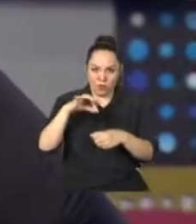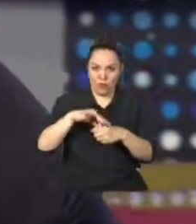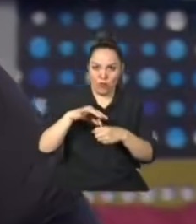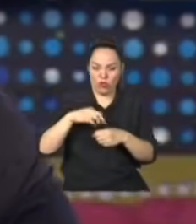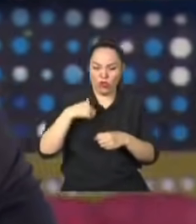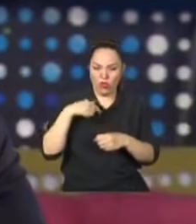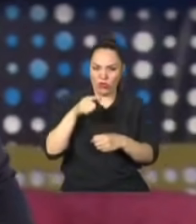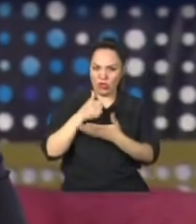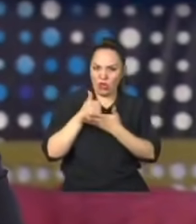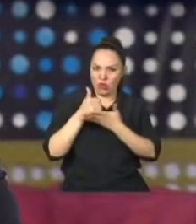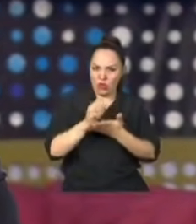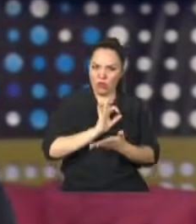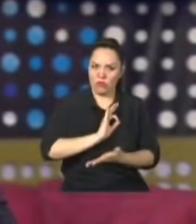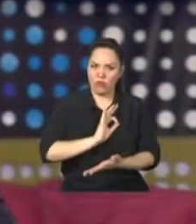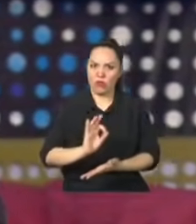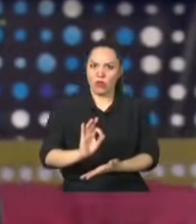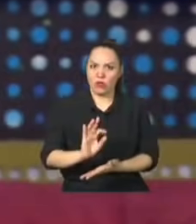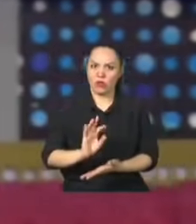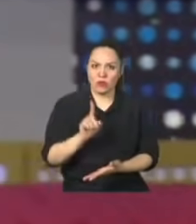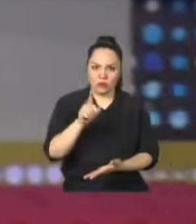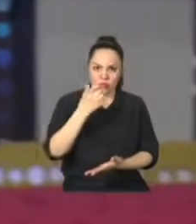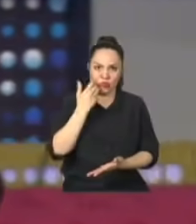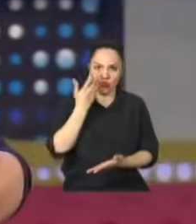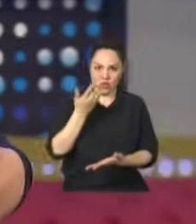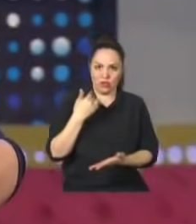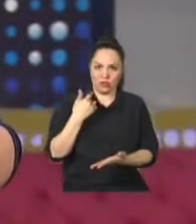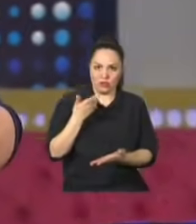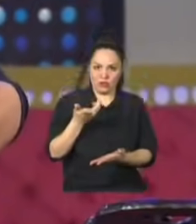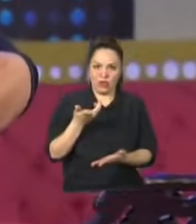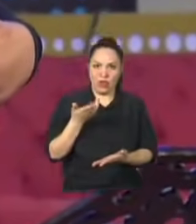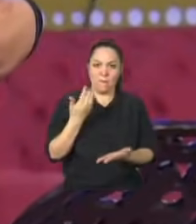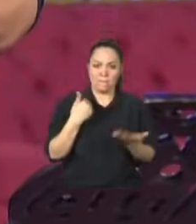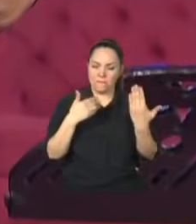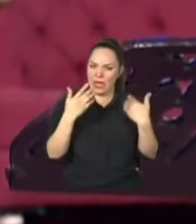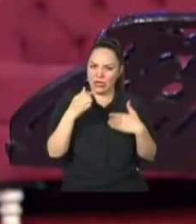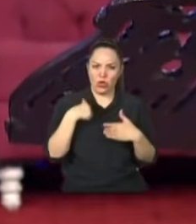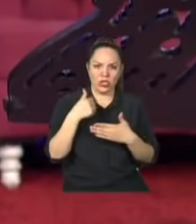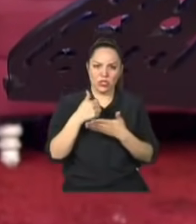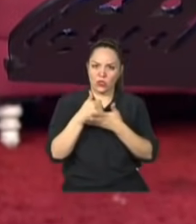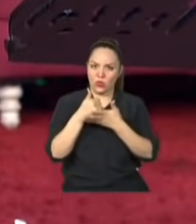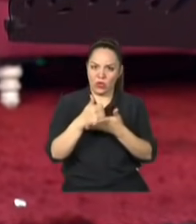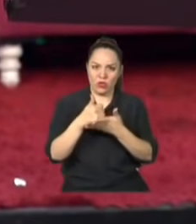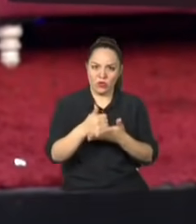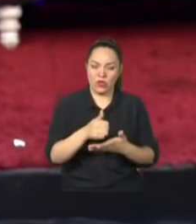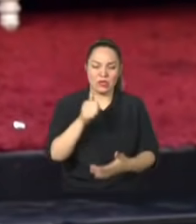ayudar. Yo te voy a ayudar. Si quieres este cuerpo, comiendo bongles, puede ser.